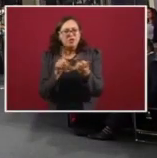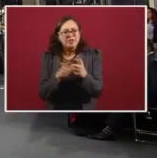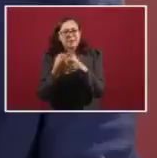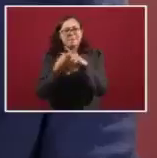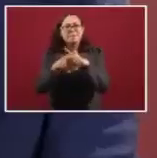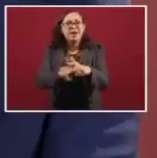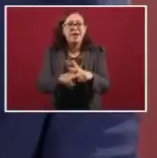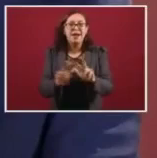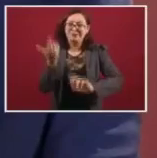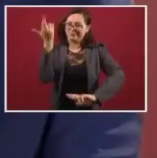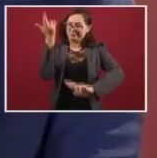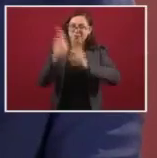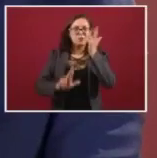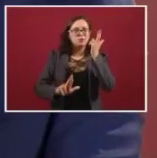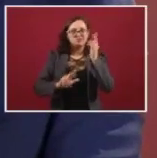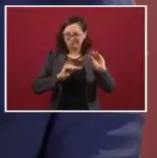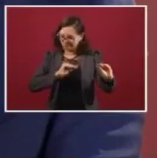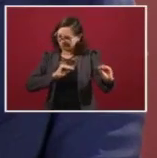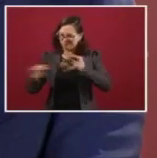Por la revolución.